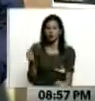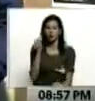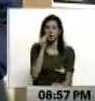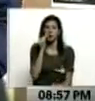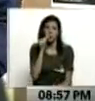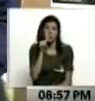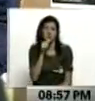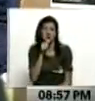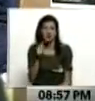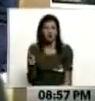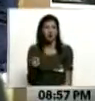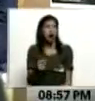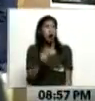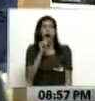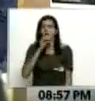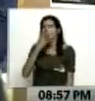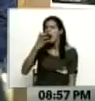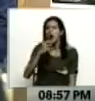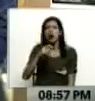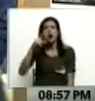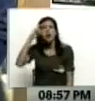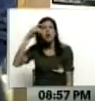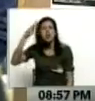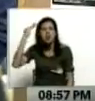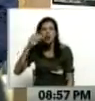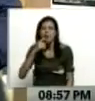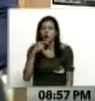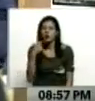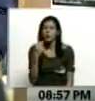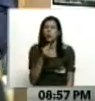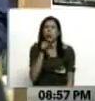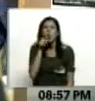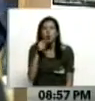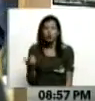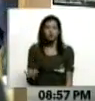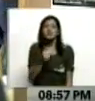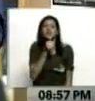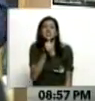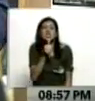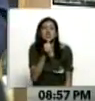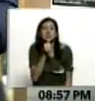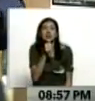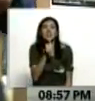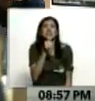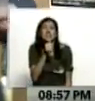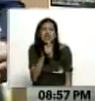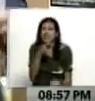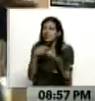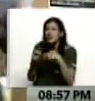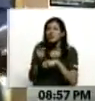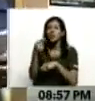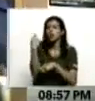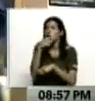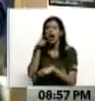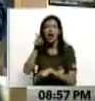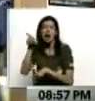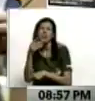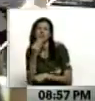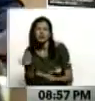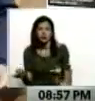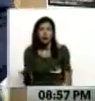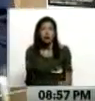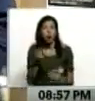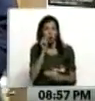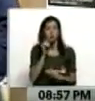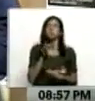momento compadre a alguien está encubriendo eh se él le compra su marihuana a alguien